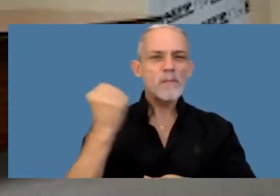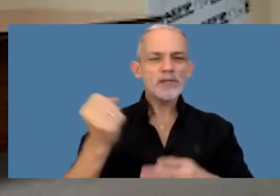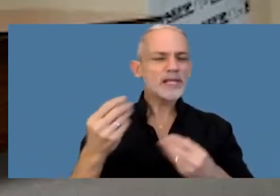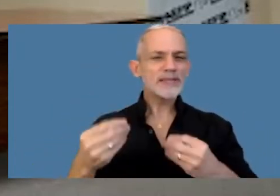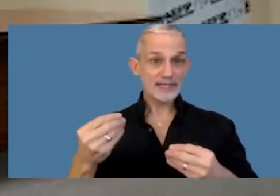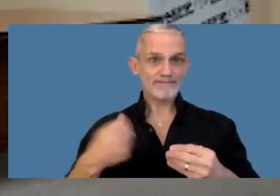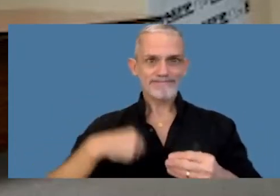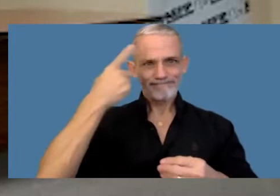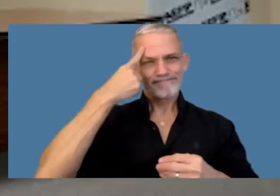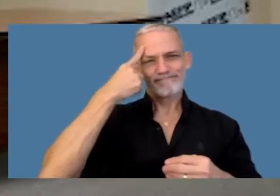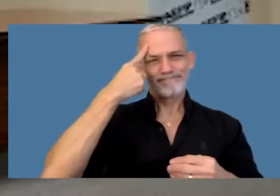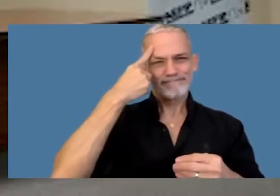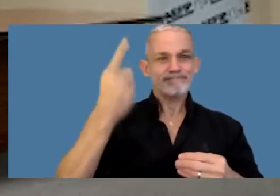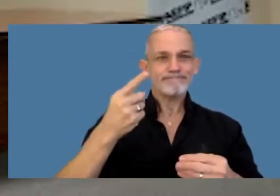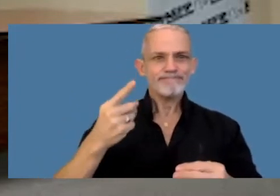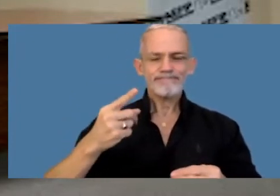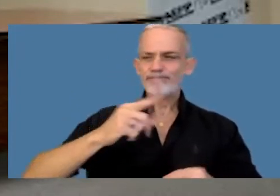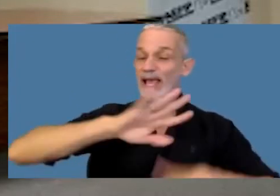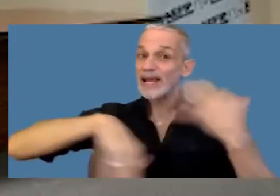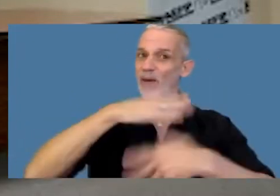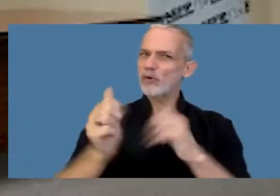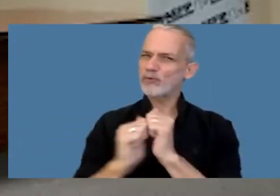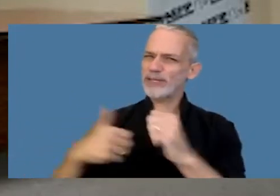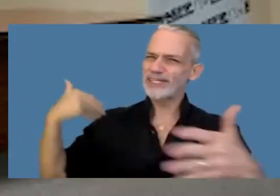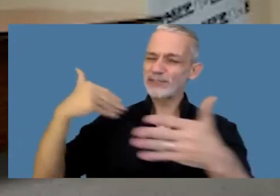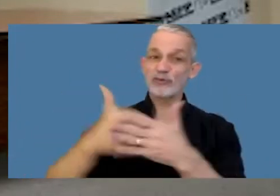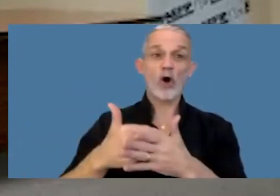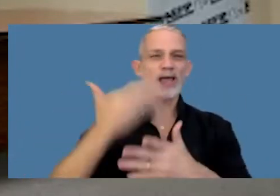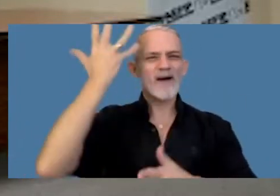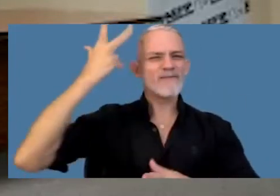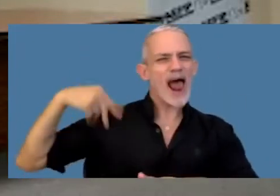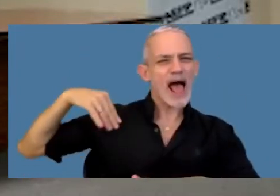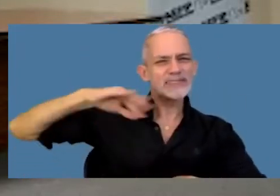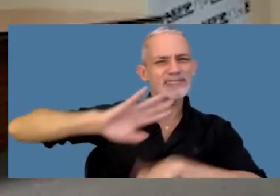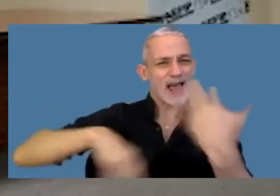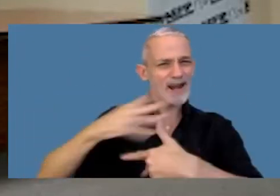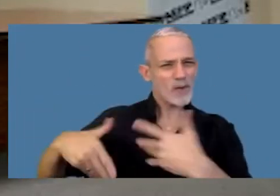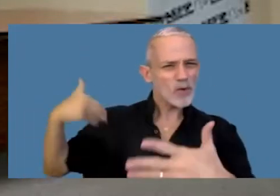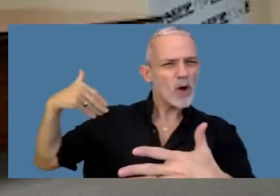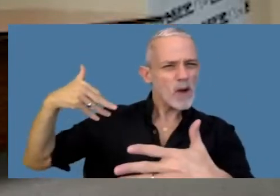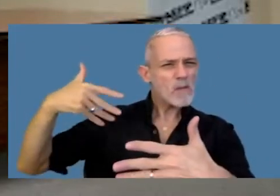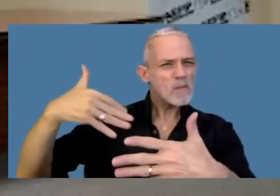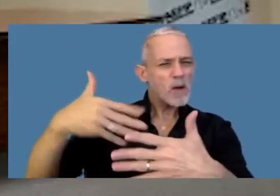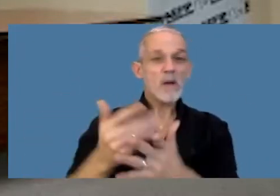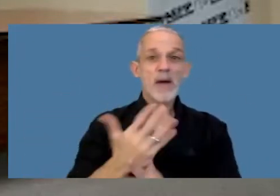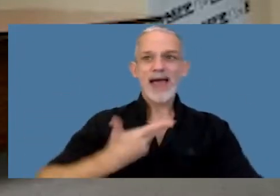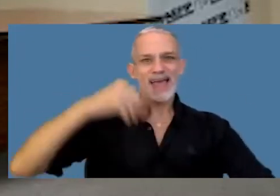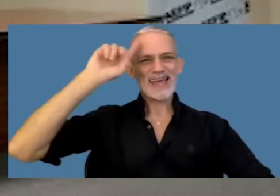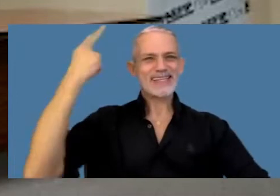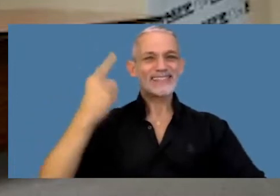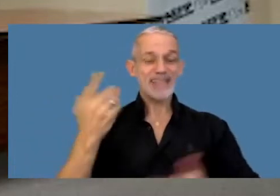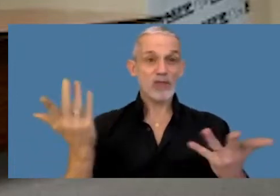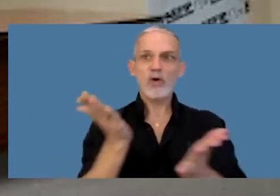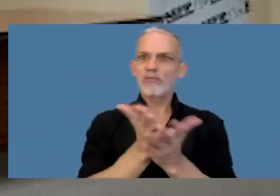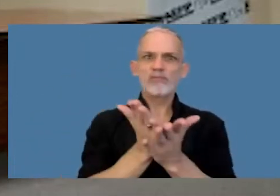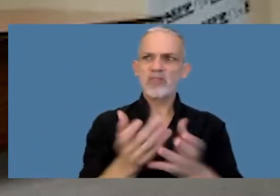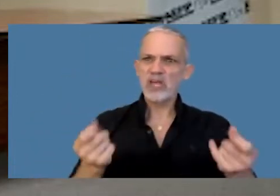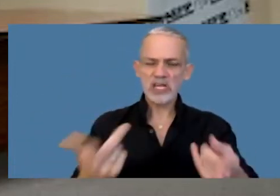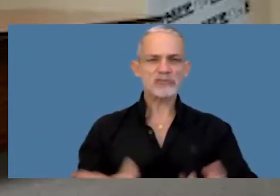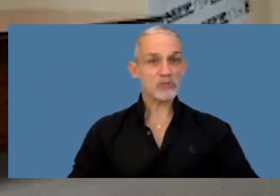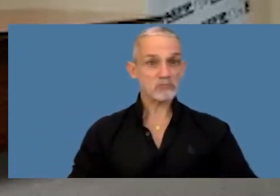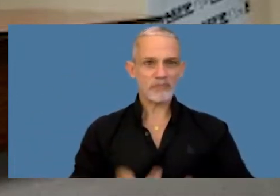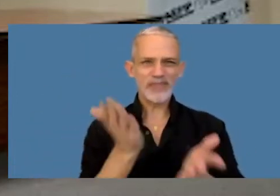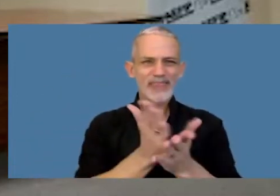en cuenta esta evolución histórica. Desde la Revolución Francesa, el advenimiento del Estado Social de Derechos y los